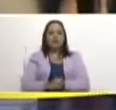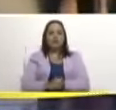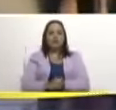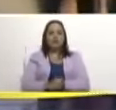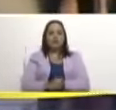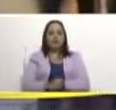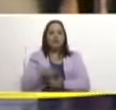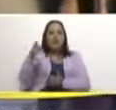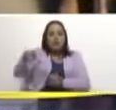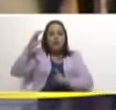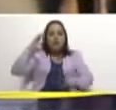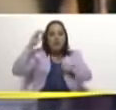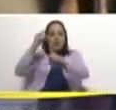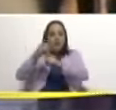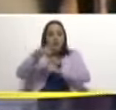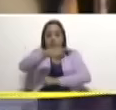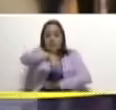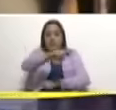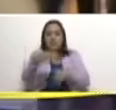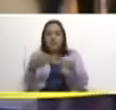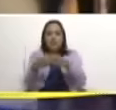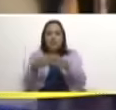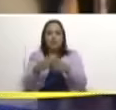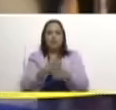esos eran los objetivos de ellos.